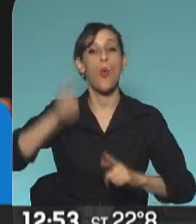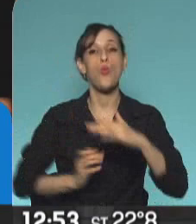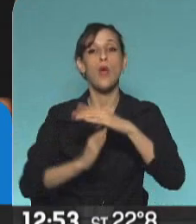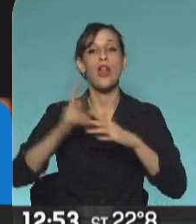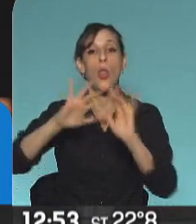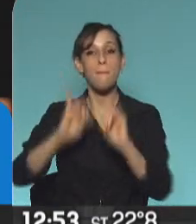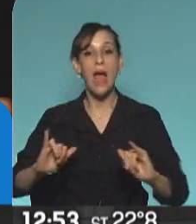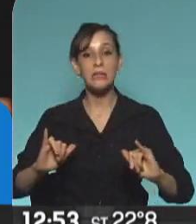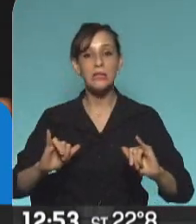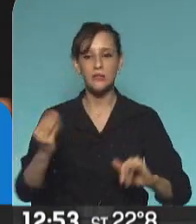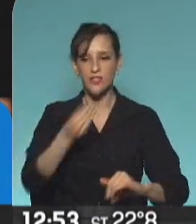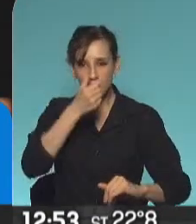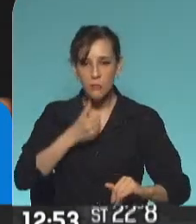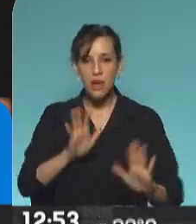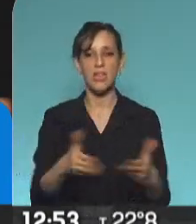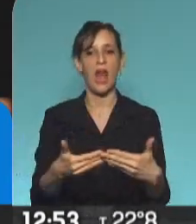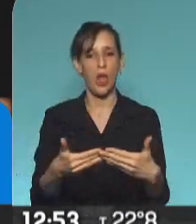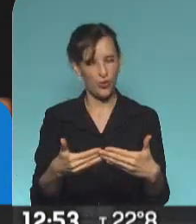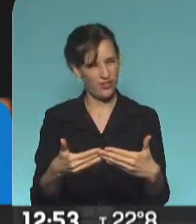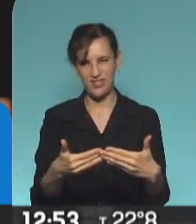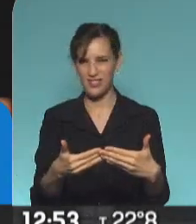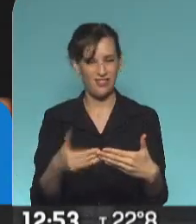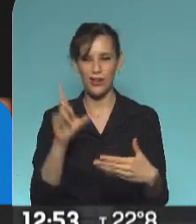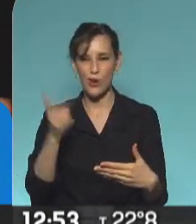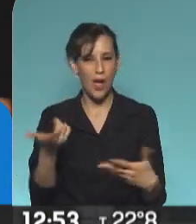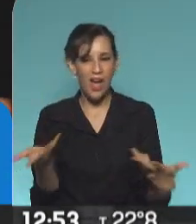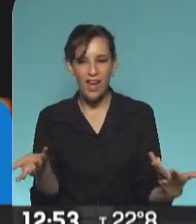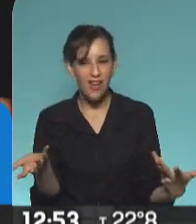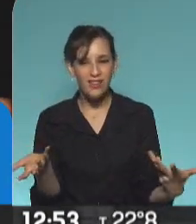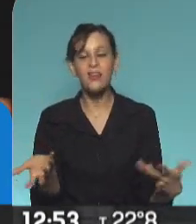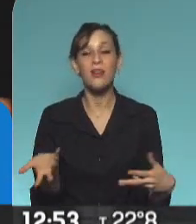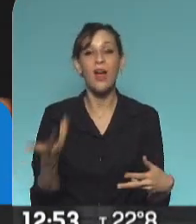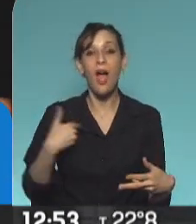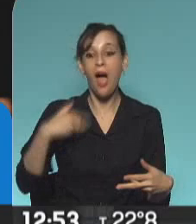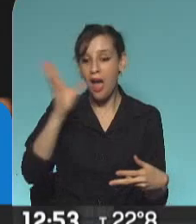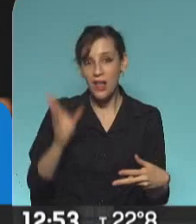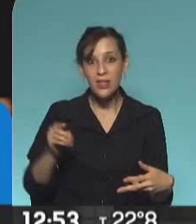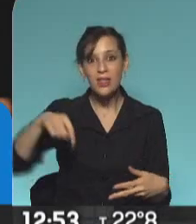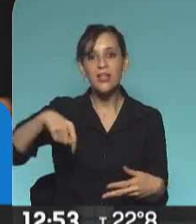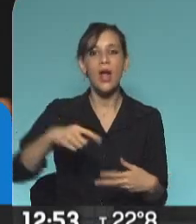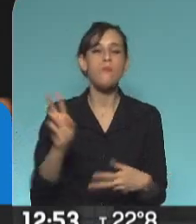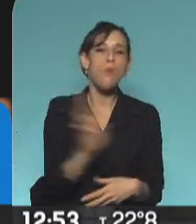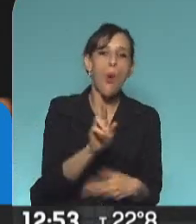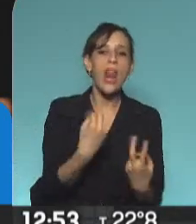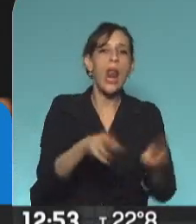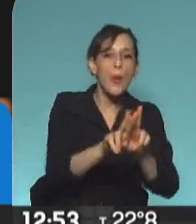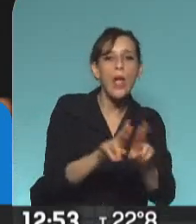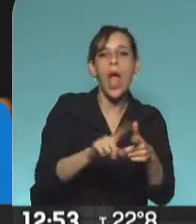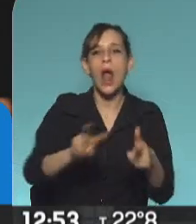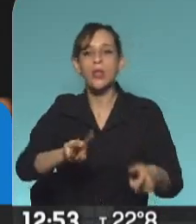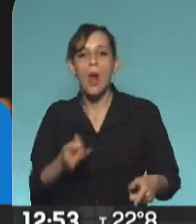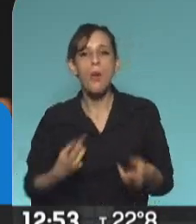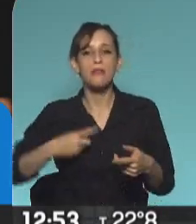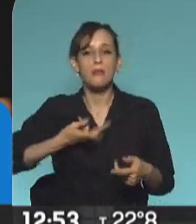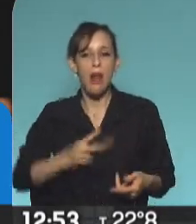semana no atendía o sea cosas totalmente inverosímiles para un país en el que las mujeres lesbianas travestis y trans el movimiento